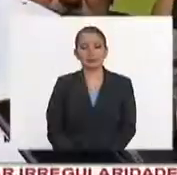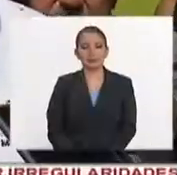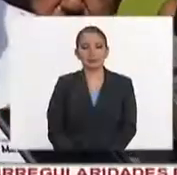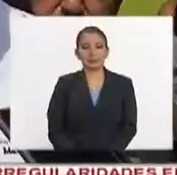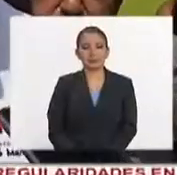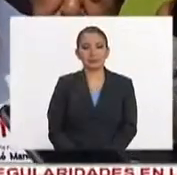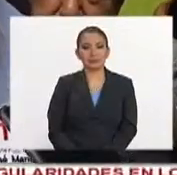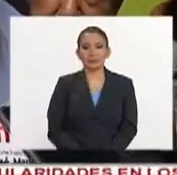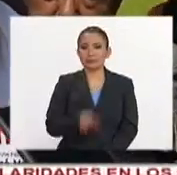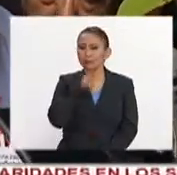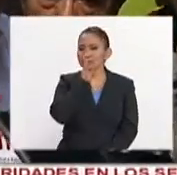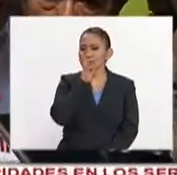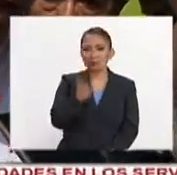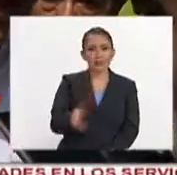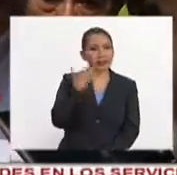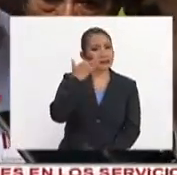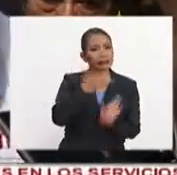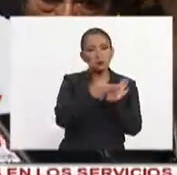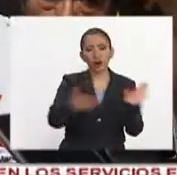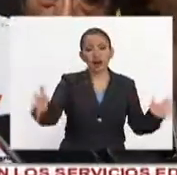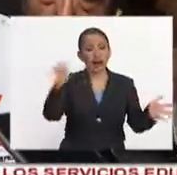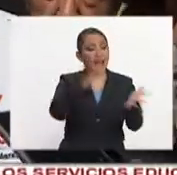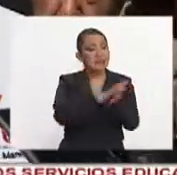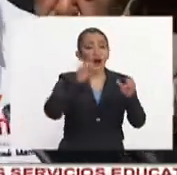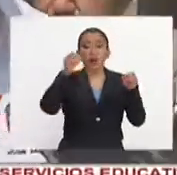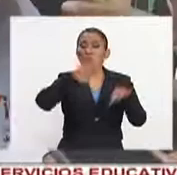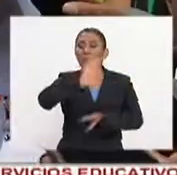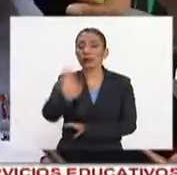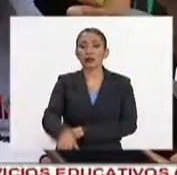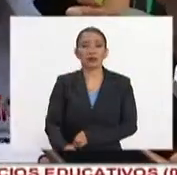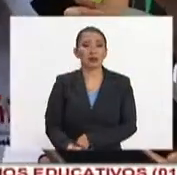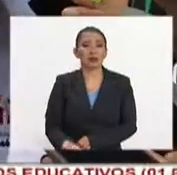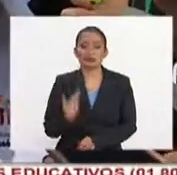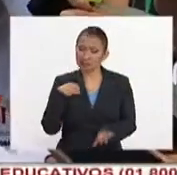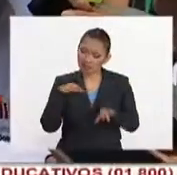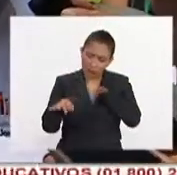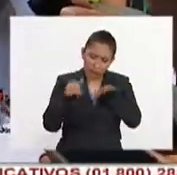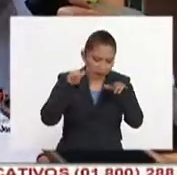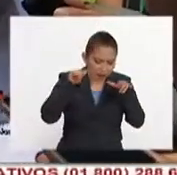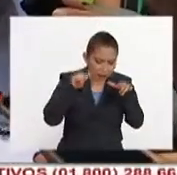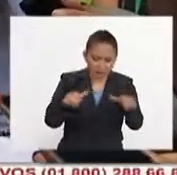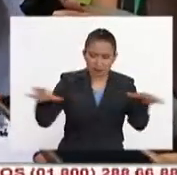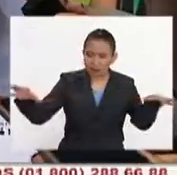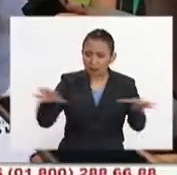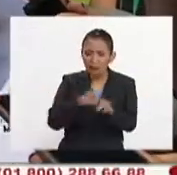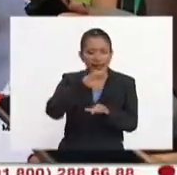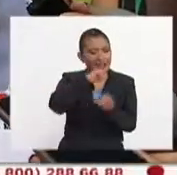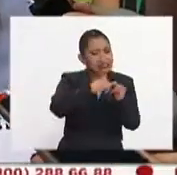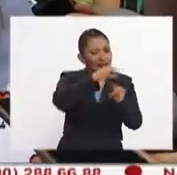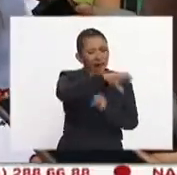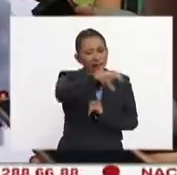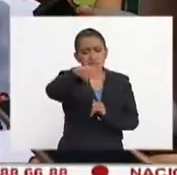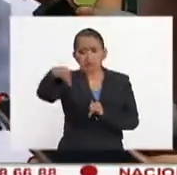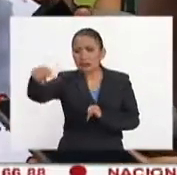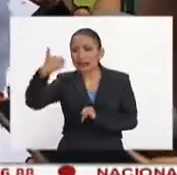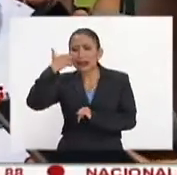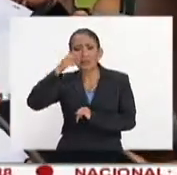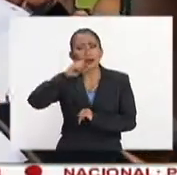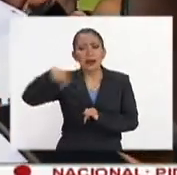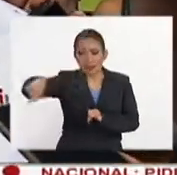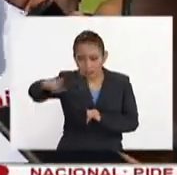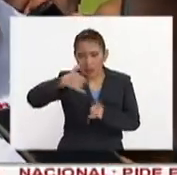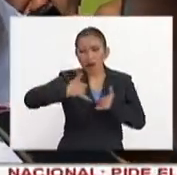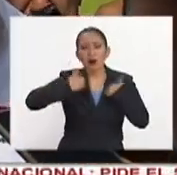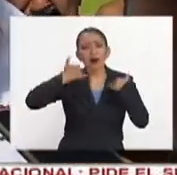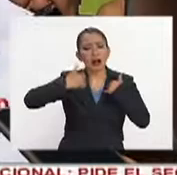El resultado es bastante crítico, o es la cárcel o es perder la vida. Estamos trabajando de la mano con todas las instituciones, queremos que también los